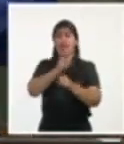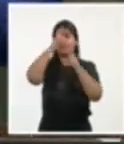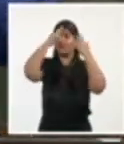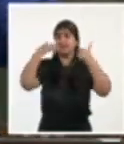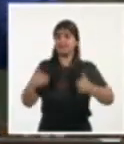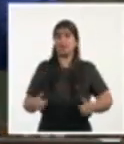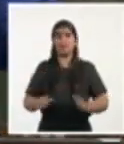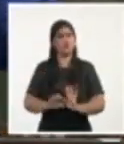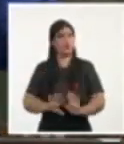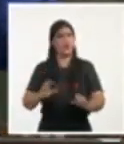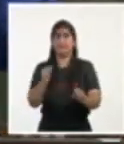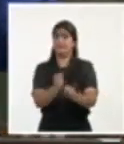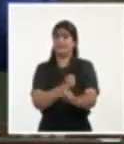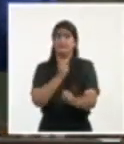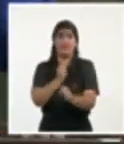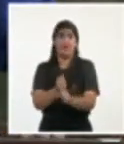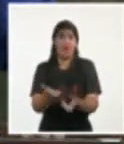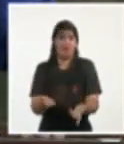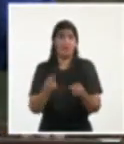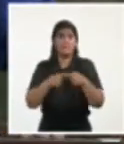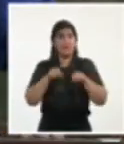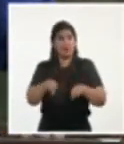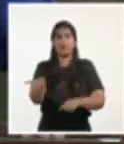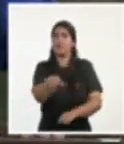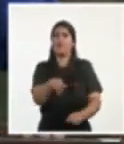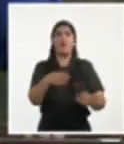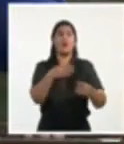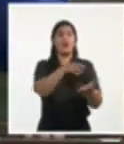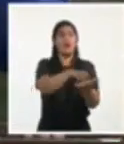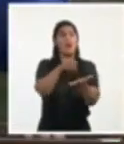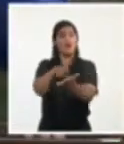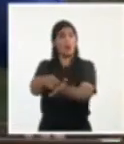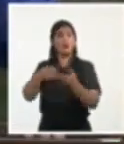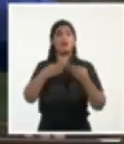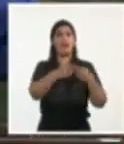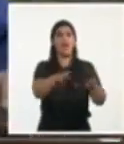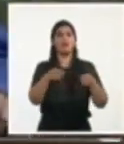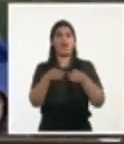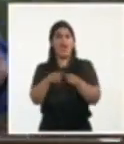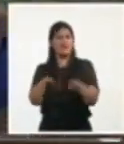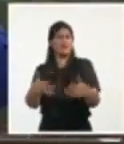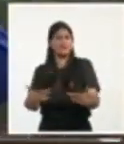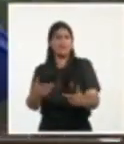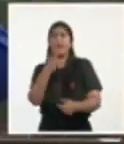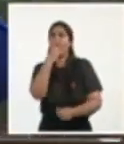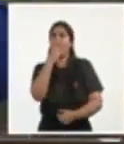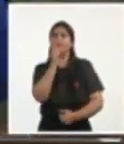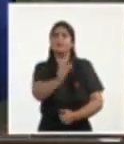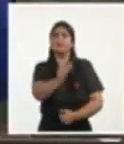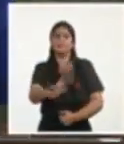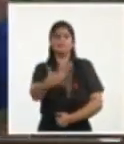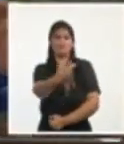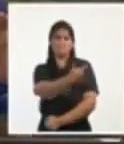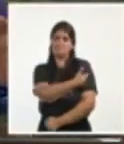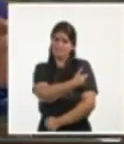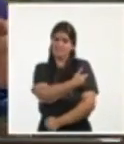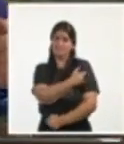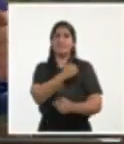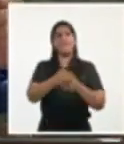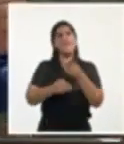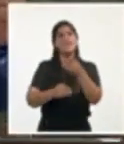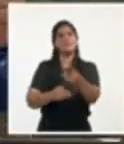centros, pero estamos abriendo los vacunatorios para poder vacunar a la población que también lleva personal de la salud. Por lo tanto, también se nos